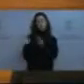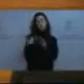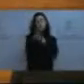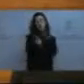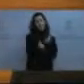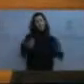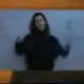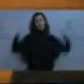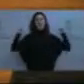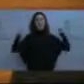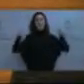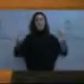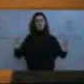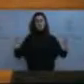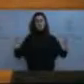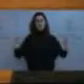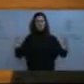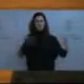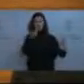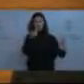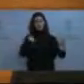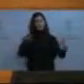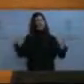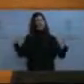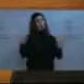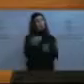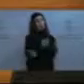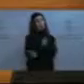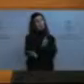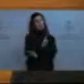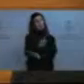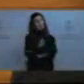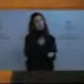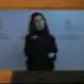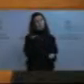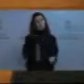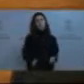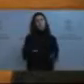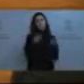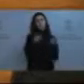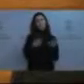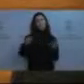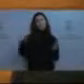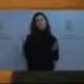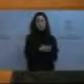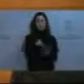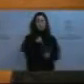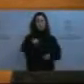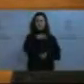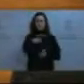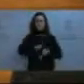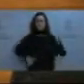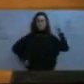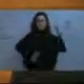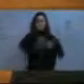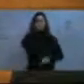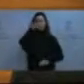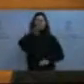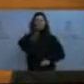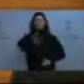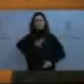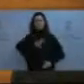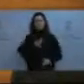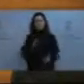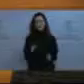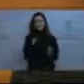ese ejercicio, y si no me equivoco, en ese año cobró más de 90.000 euros en sus tal. Por